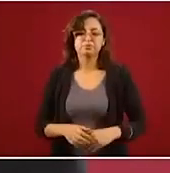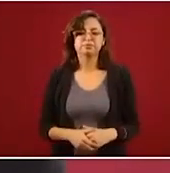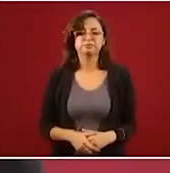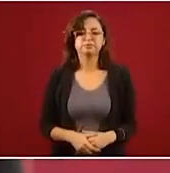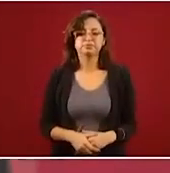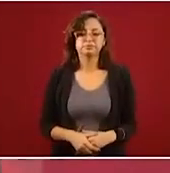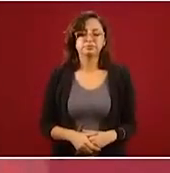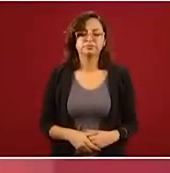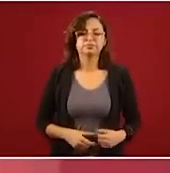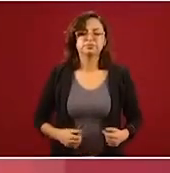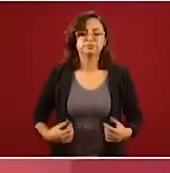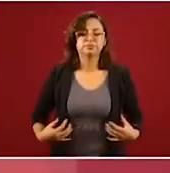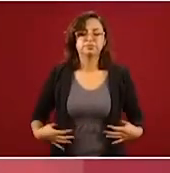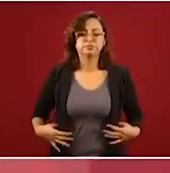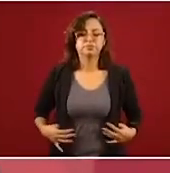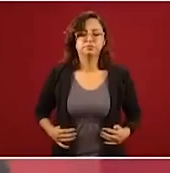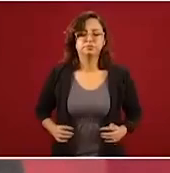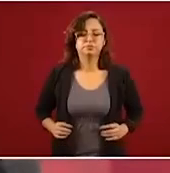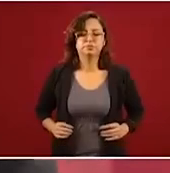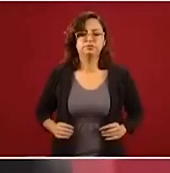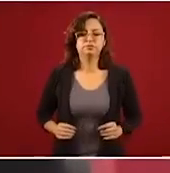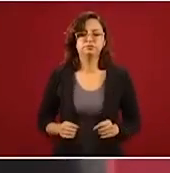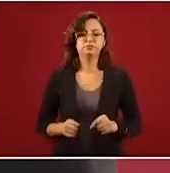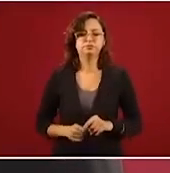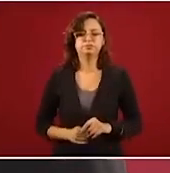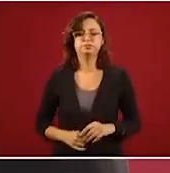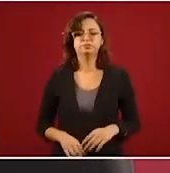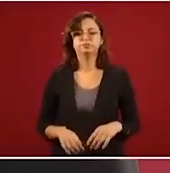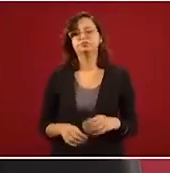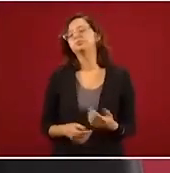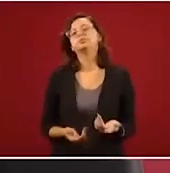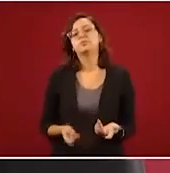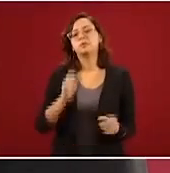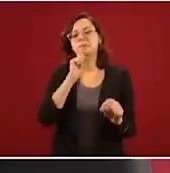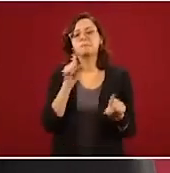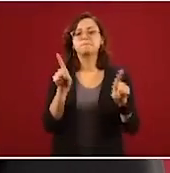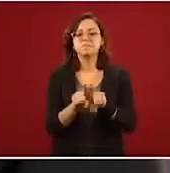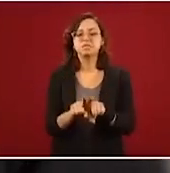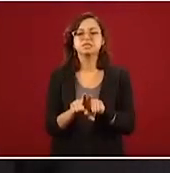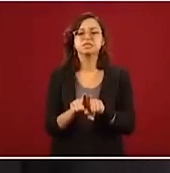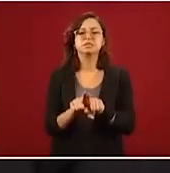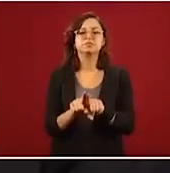También el que se pueda